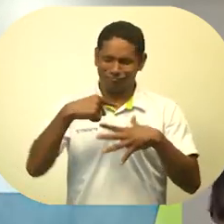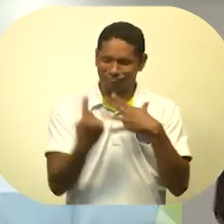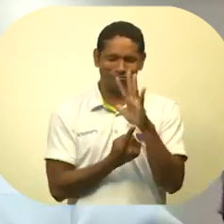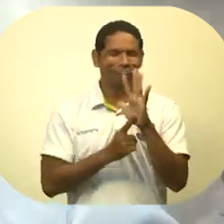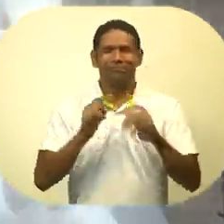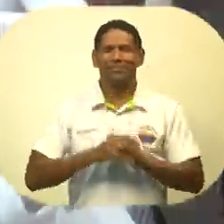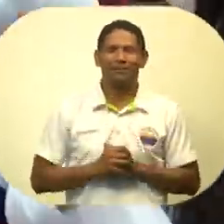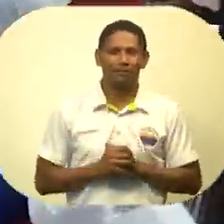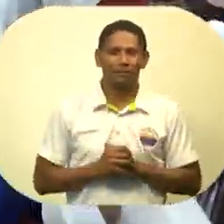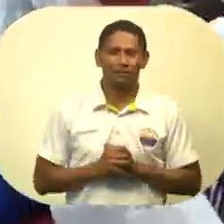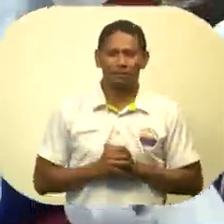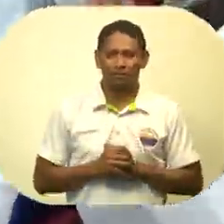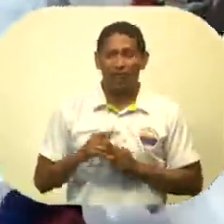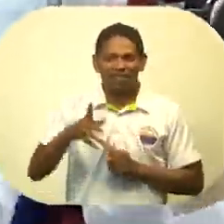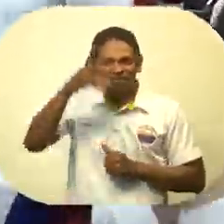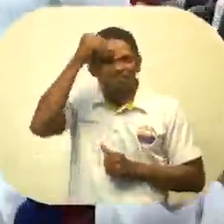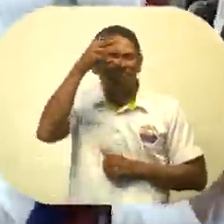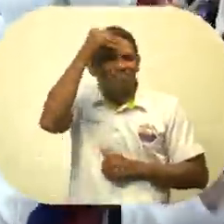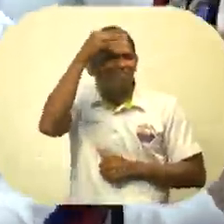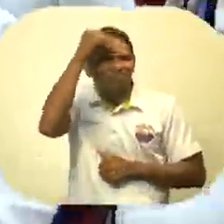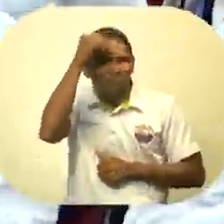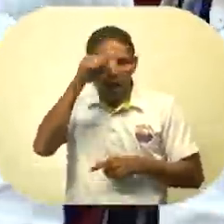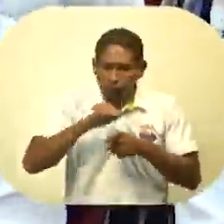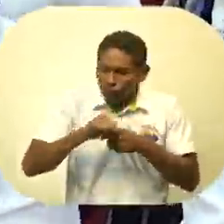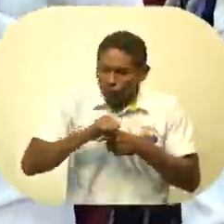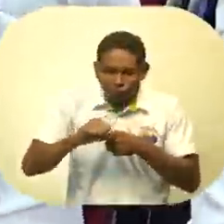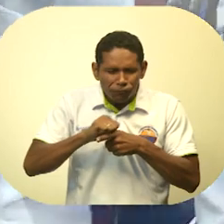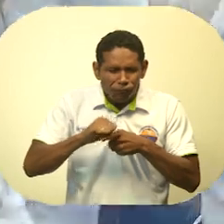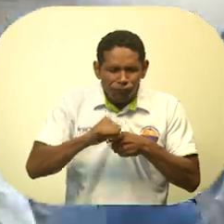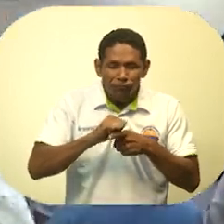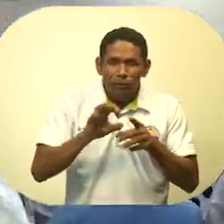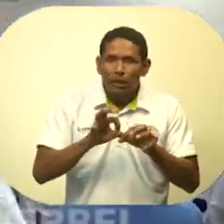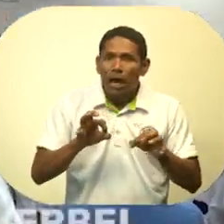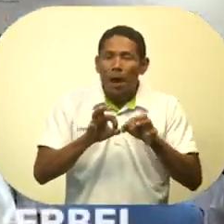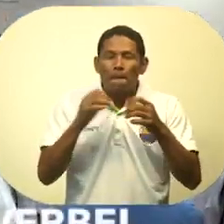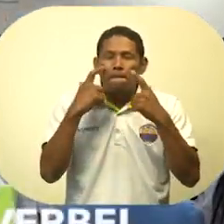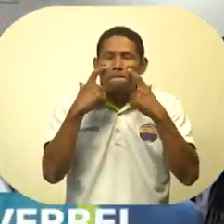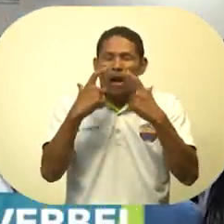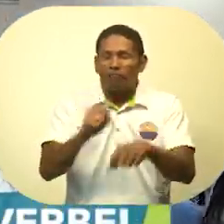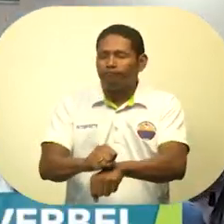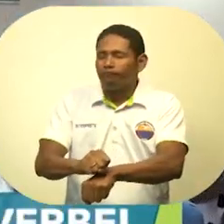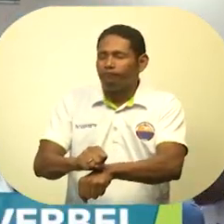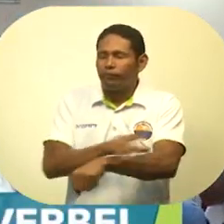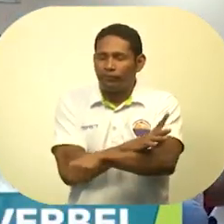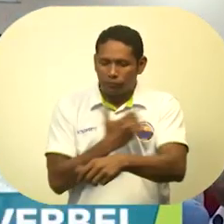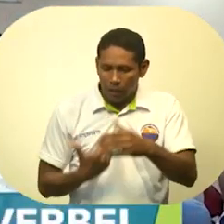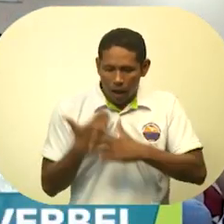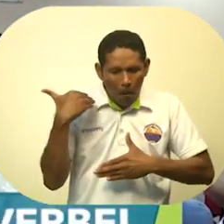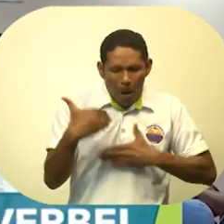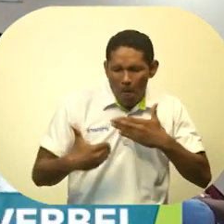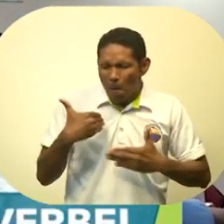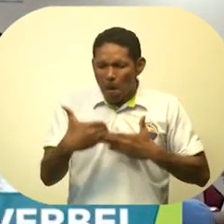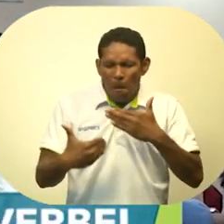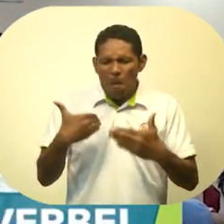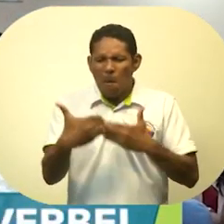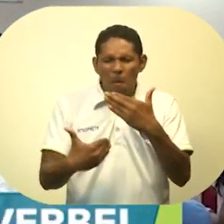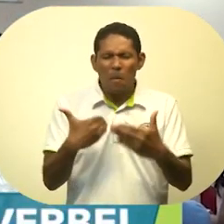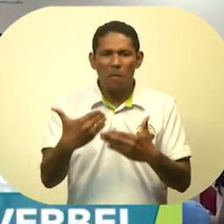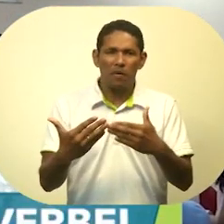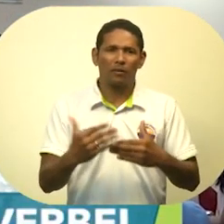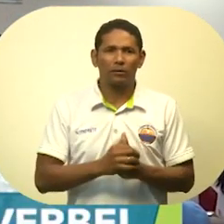de felicidad en todos los aspectos. Todo lo que aprendieron lo pongan en práctica, pero con ese apasionamiento desde el mismo momento